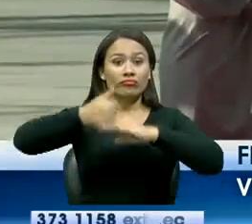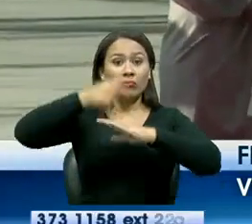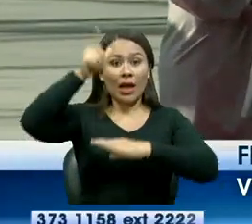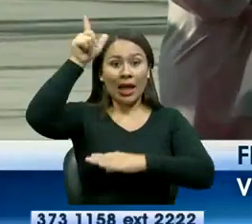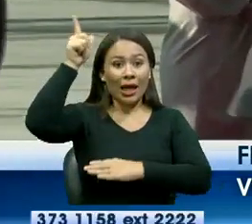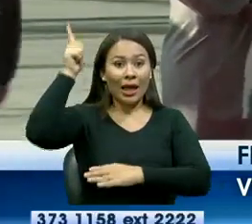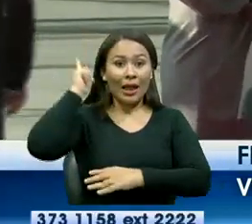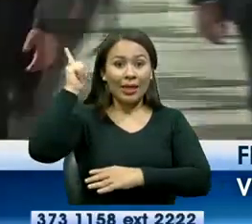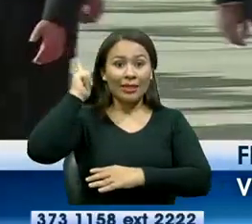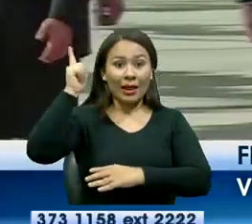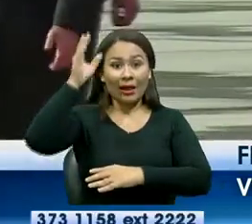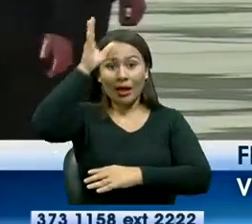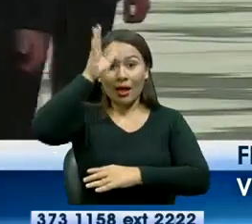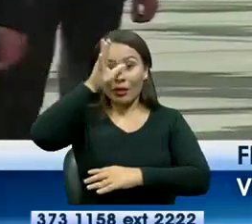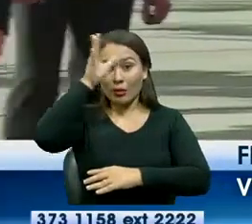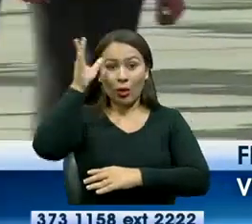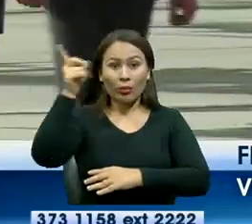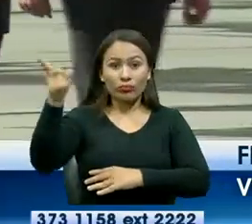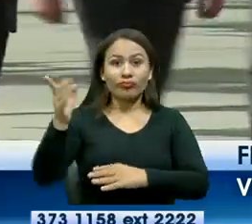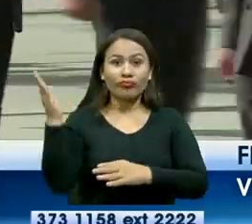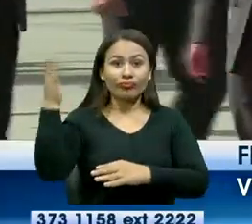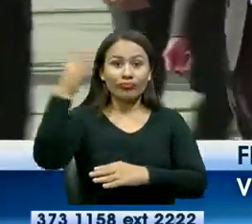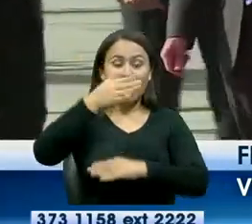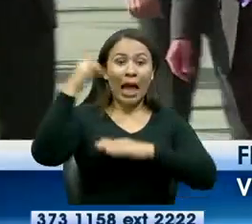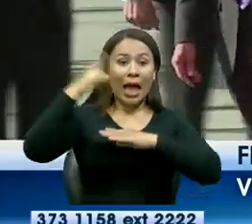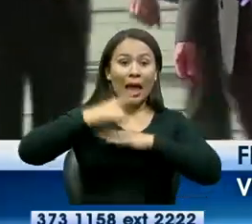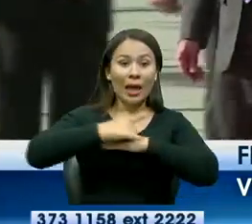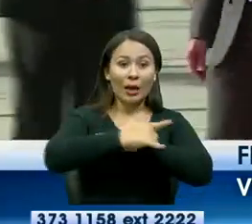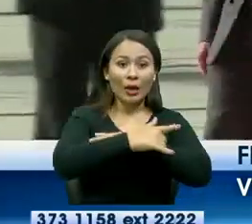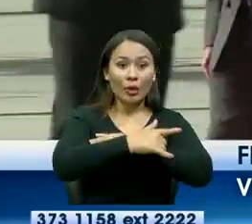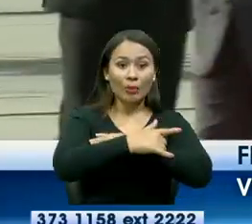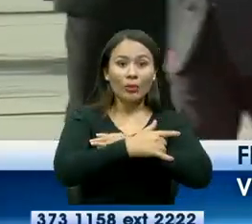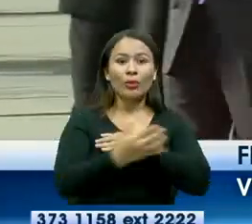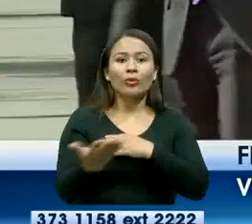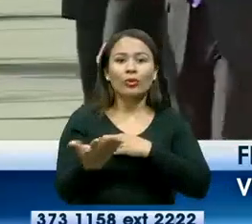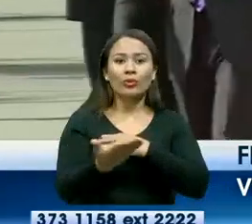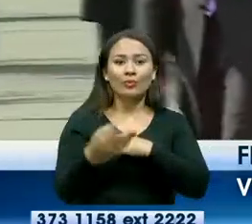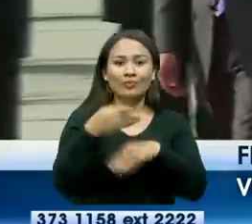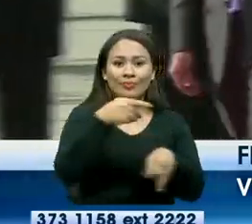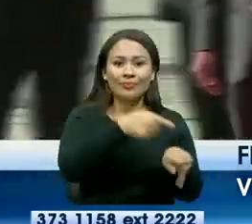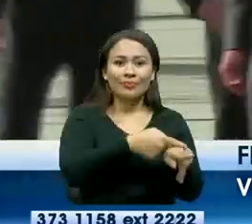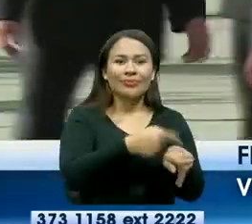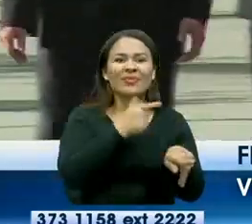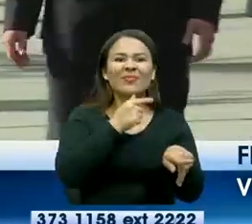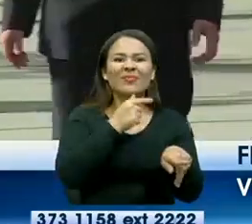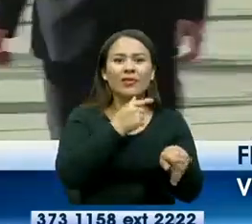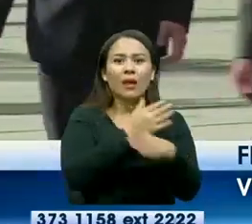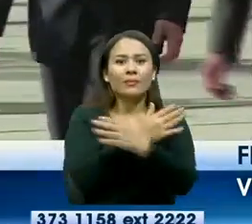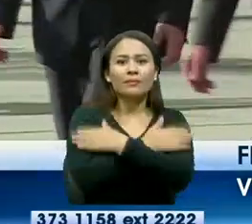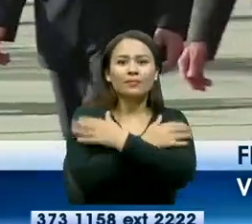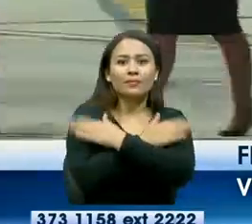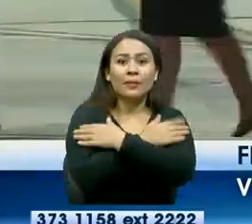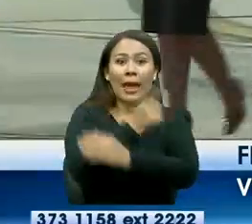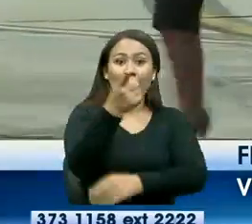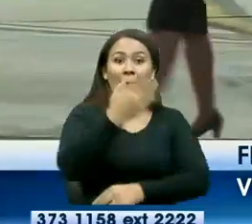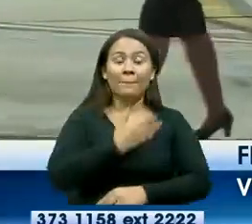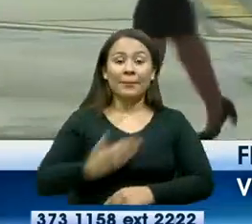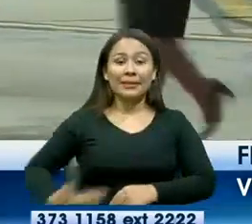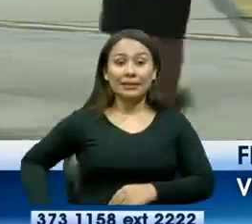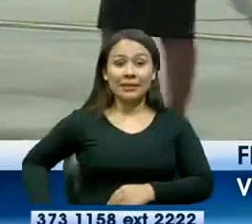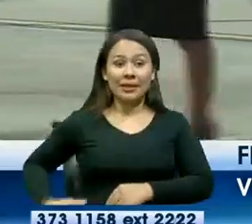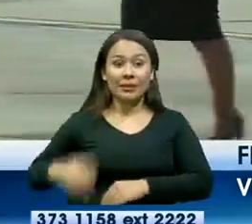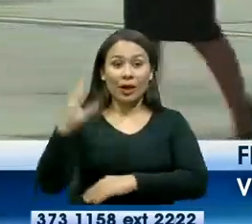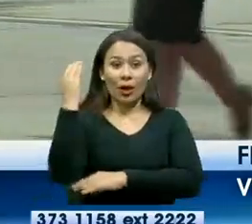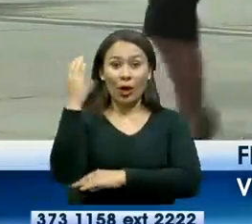décadas. A su arribo al aeropuerto militar Catam, en la capital, Francisco fue recibido por el presidente Juan Manuel Santos y